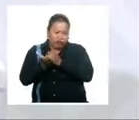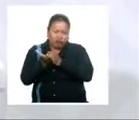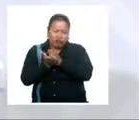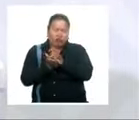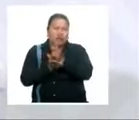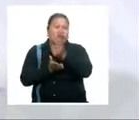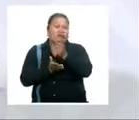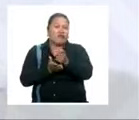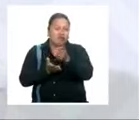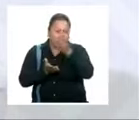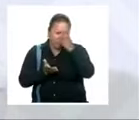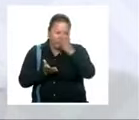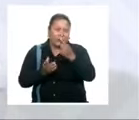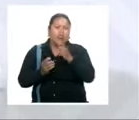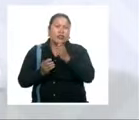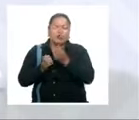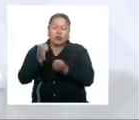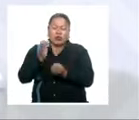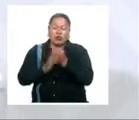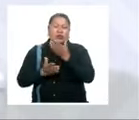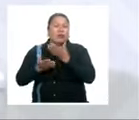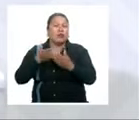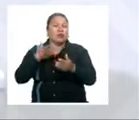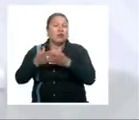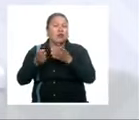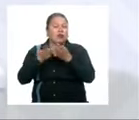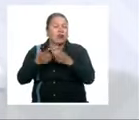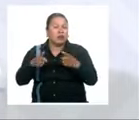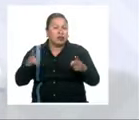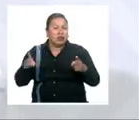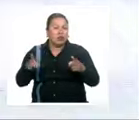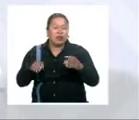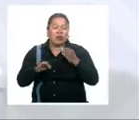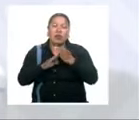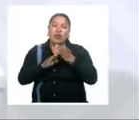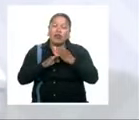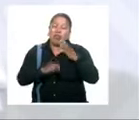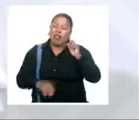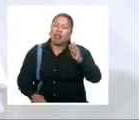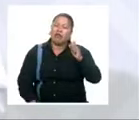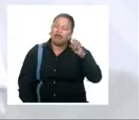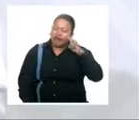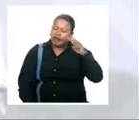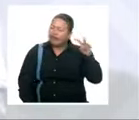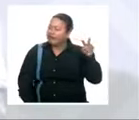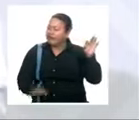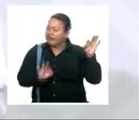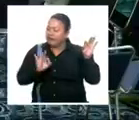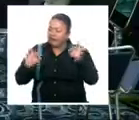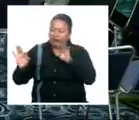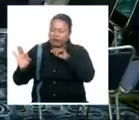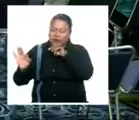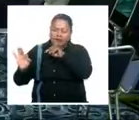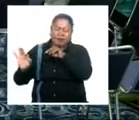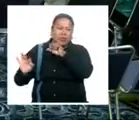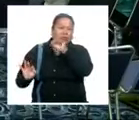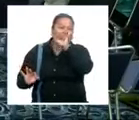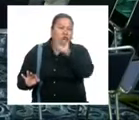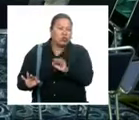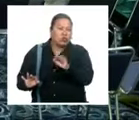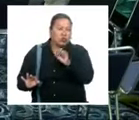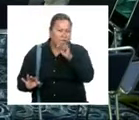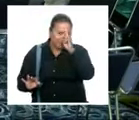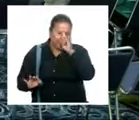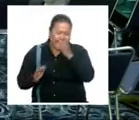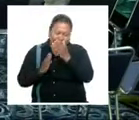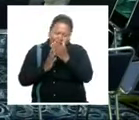reorientar nuestro modelo de desarrollo y hoy mira hacia el sur en busca de reducir esa gran